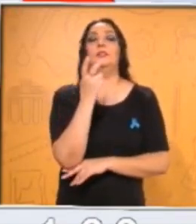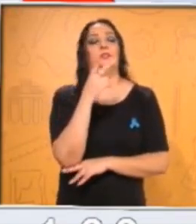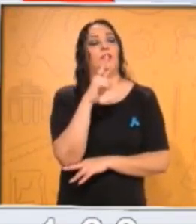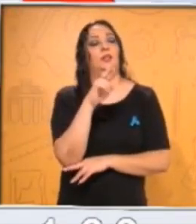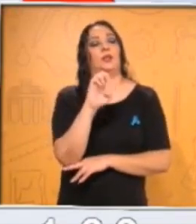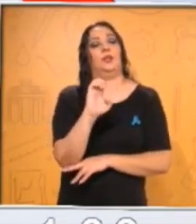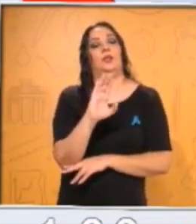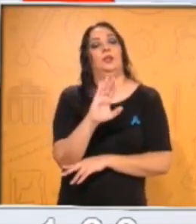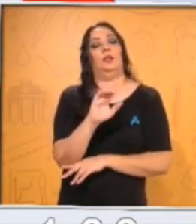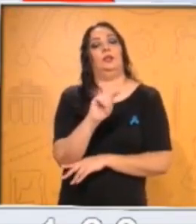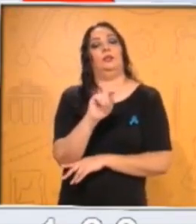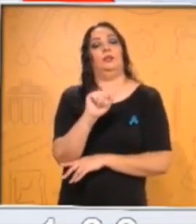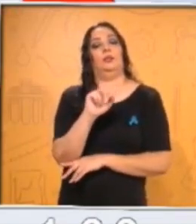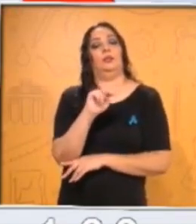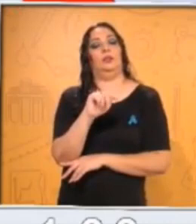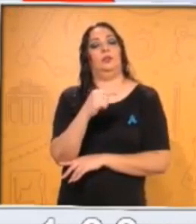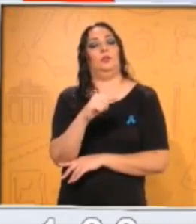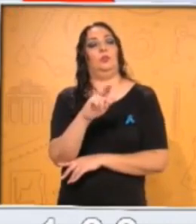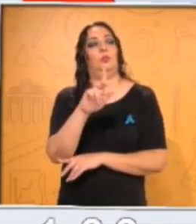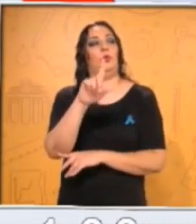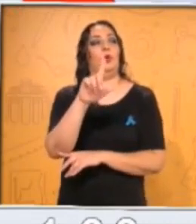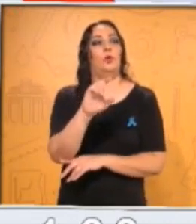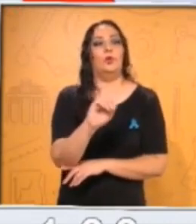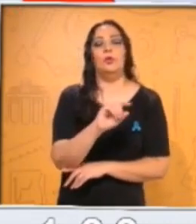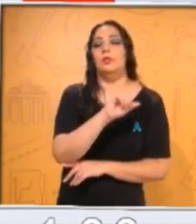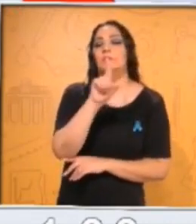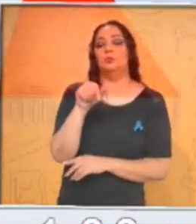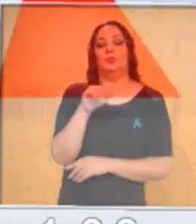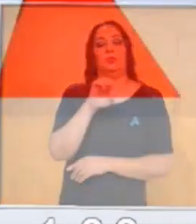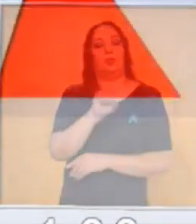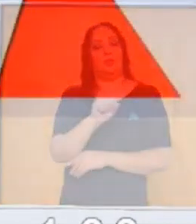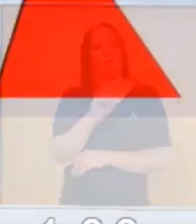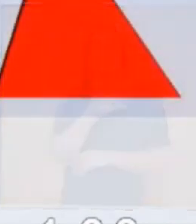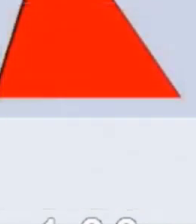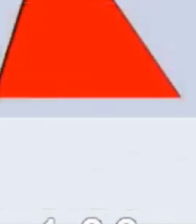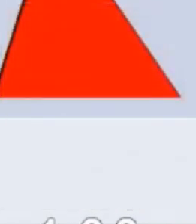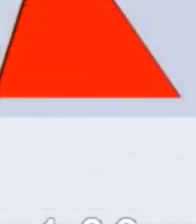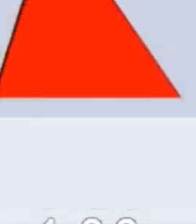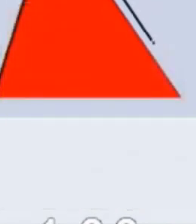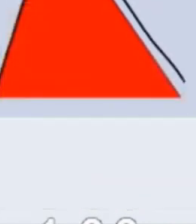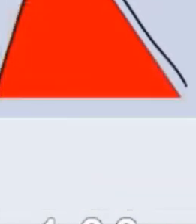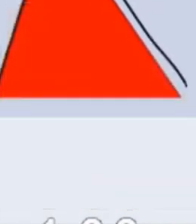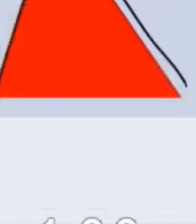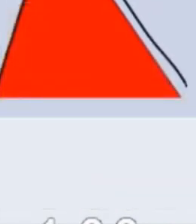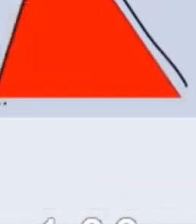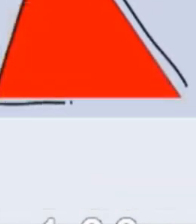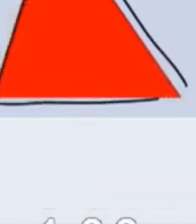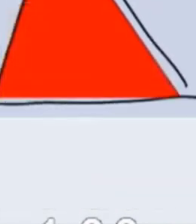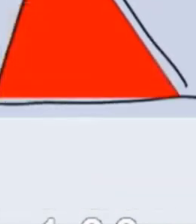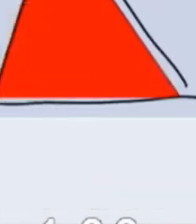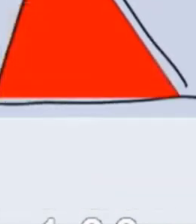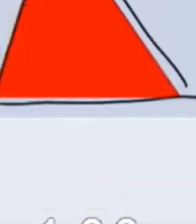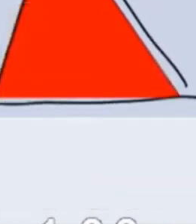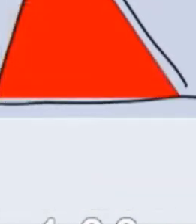triángulo equilátero, sus tres lados iguales. Y por último, el escaleno, que todos sus lados son